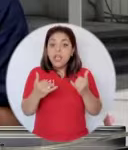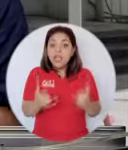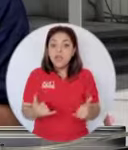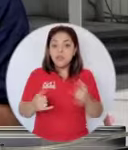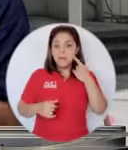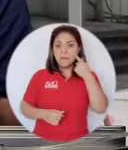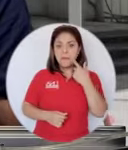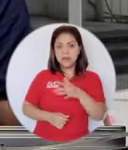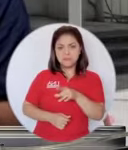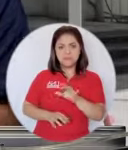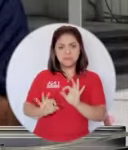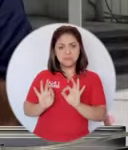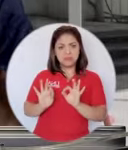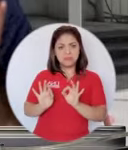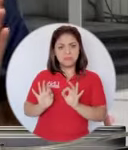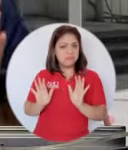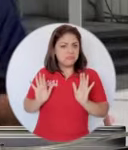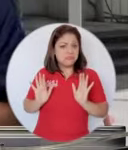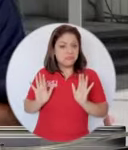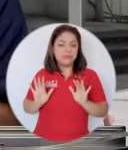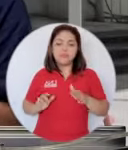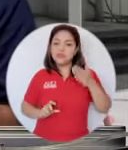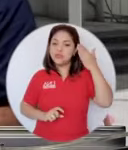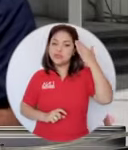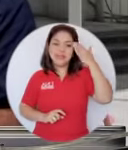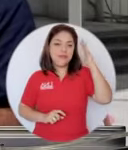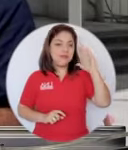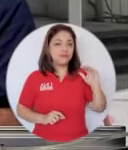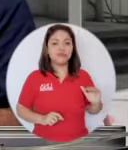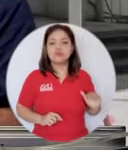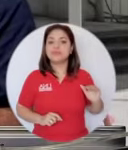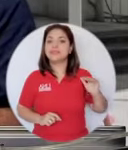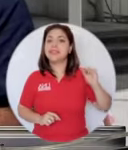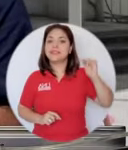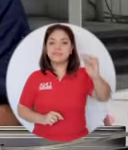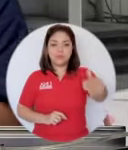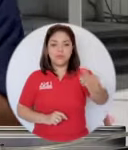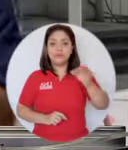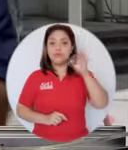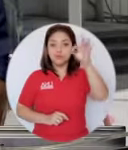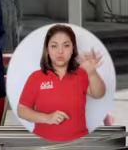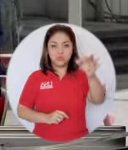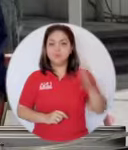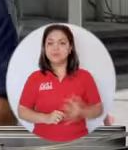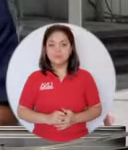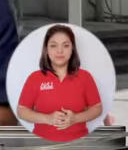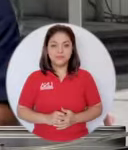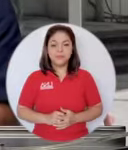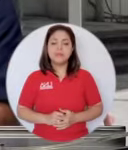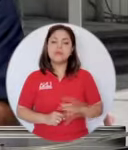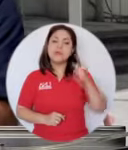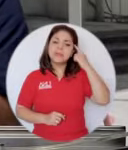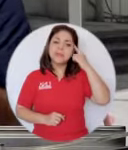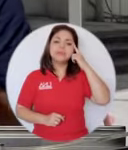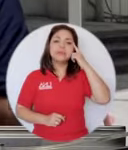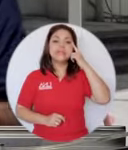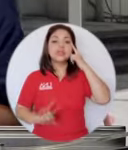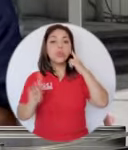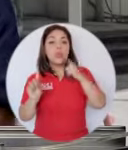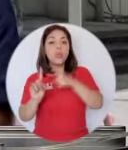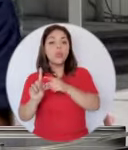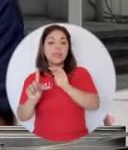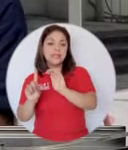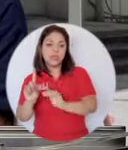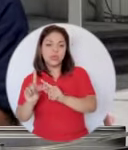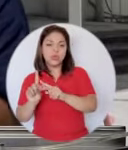pequeñines que ahorita en apariencia les está yendo bien, pero no sabemos qué pueda pasar en el futuro. Ahora uno dice,